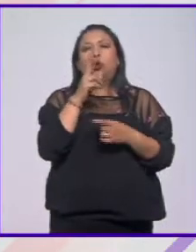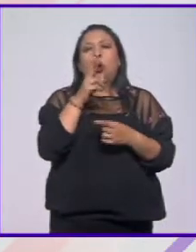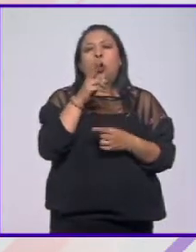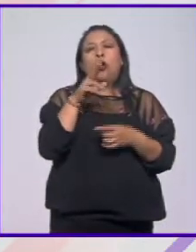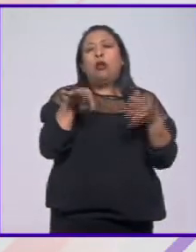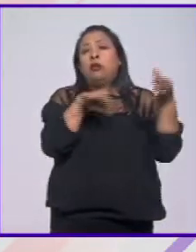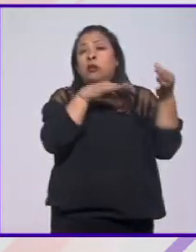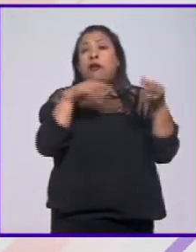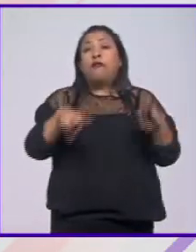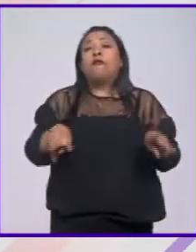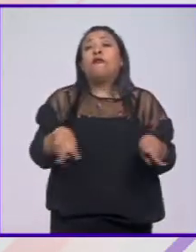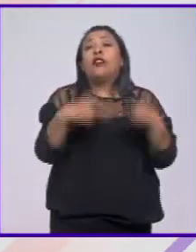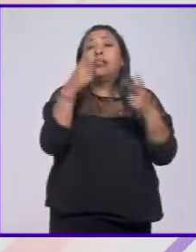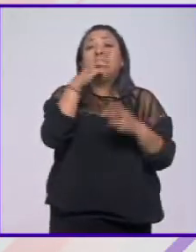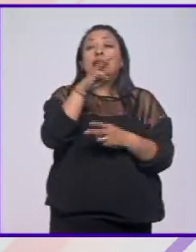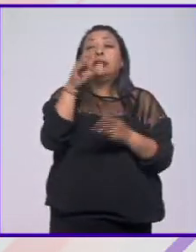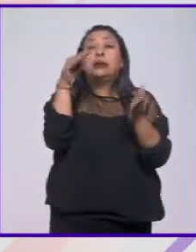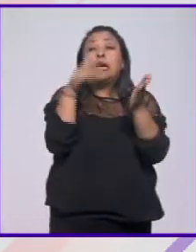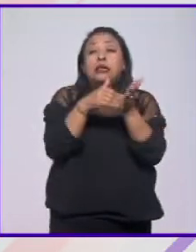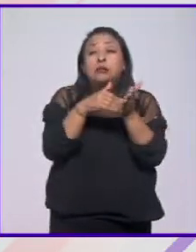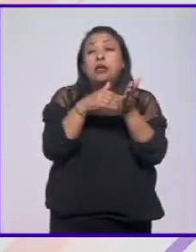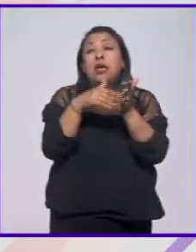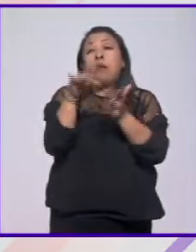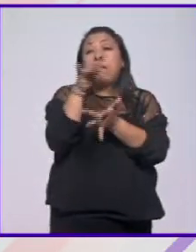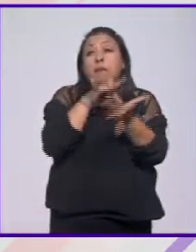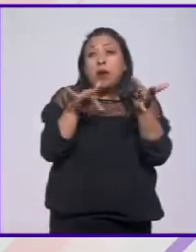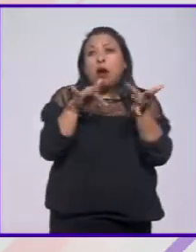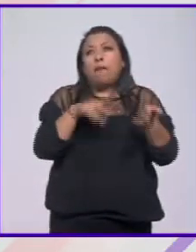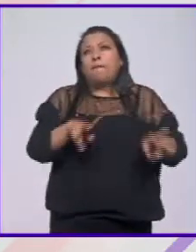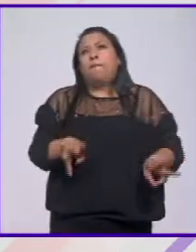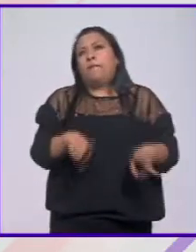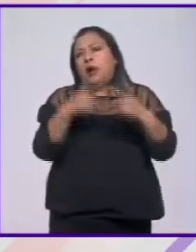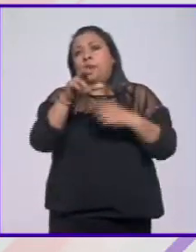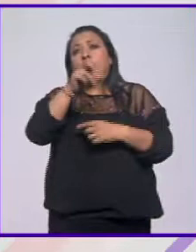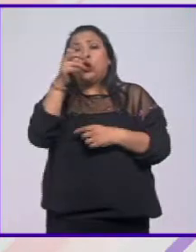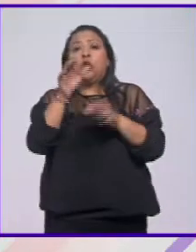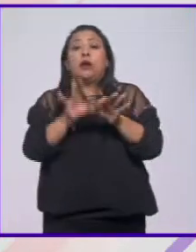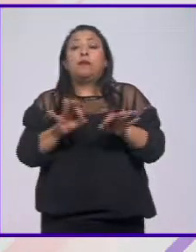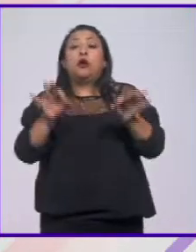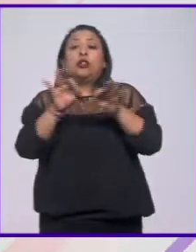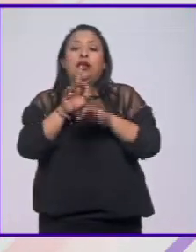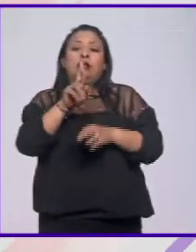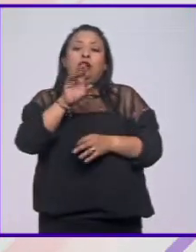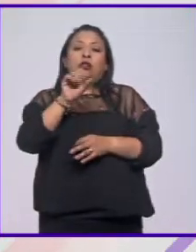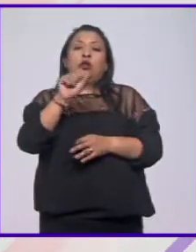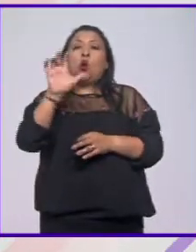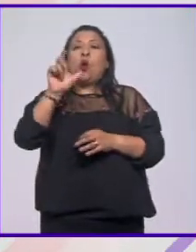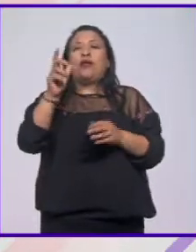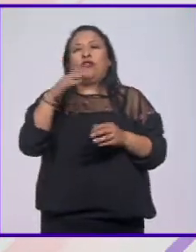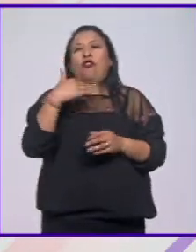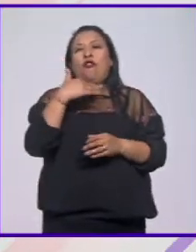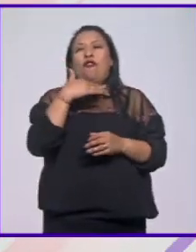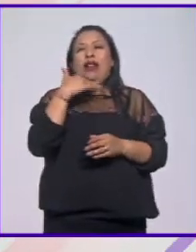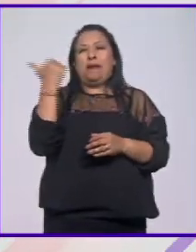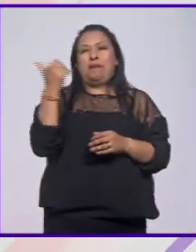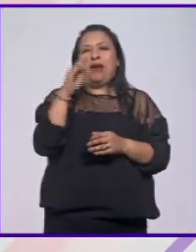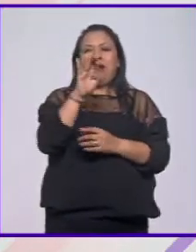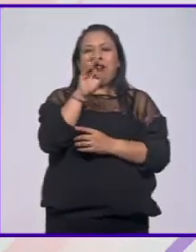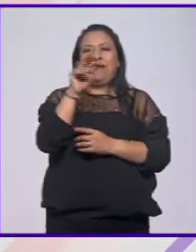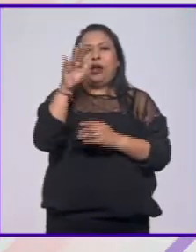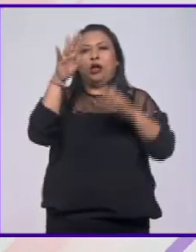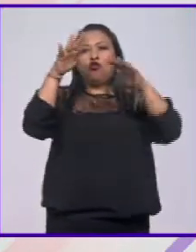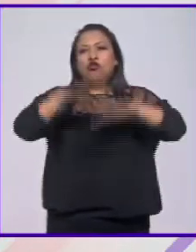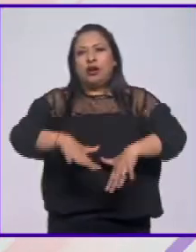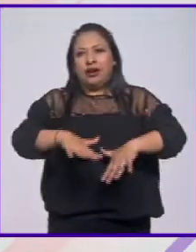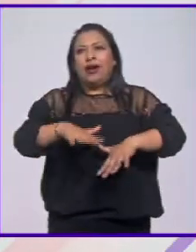violonchelo, vendió 300.000 copias de su grabación, y otro famoso es Rostropovich, que a la caída del muro de Berlín interpretó las suites